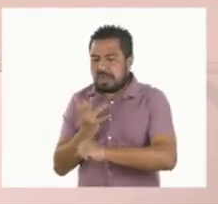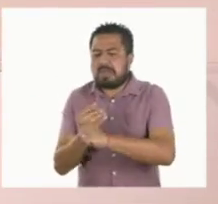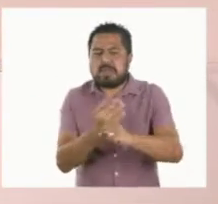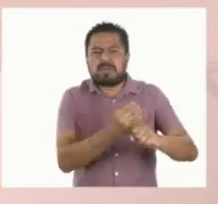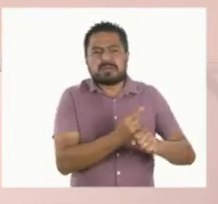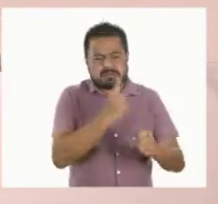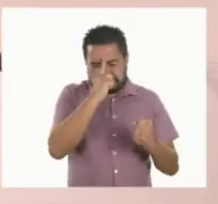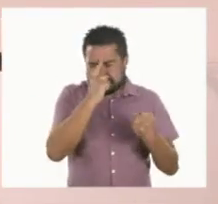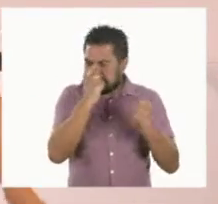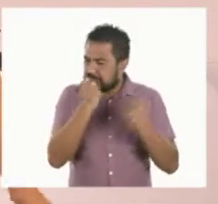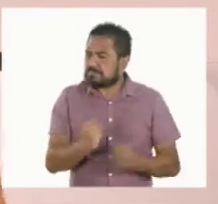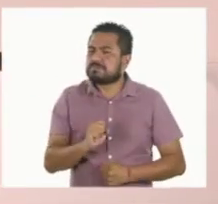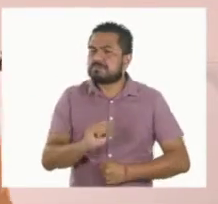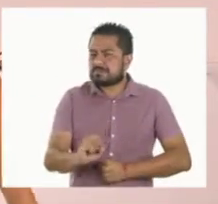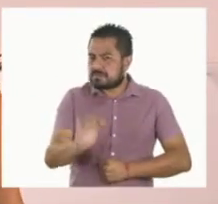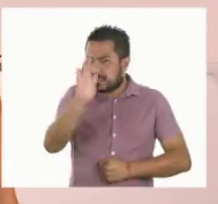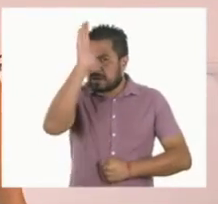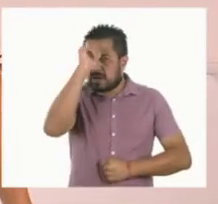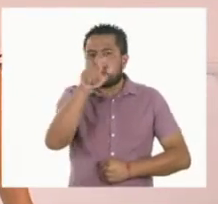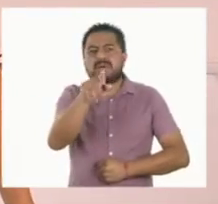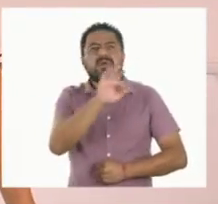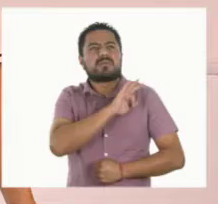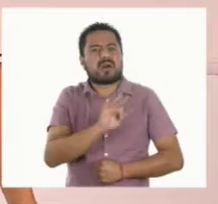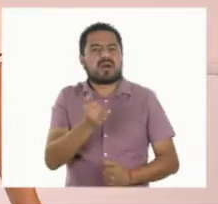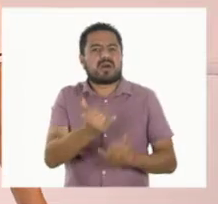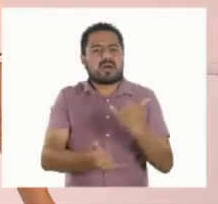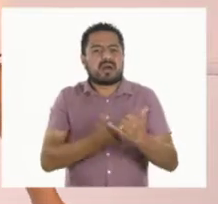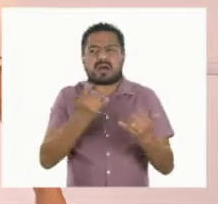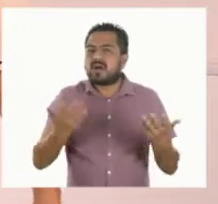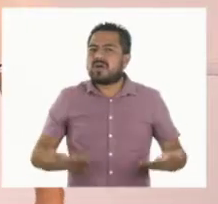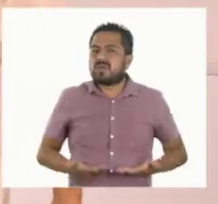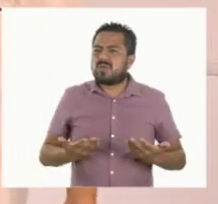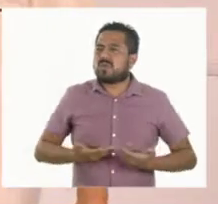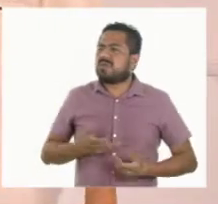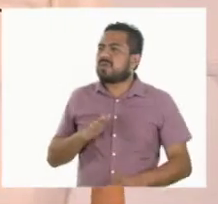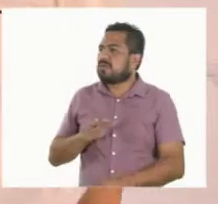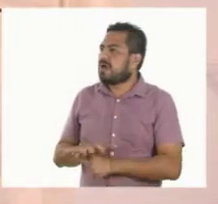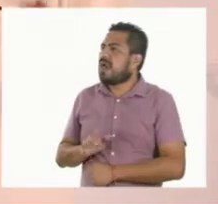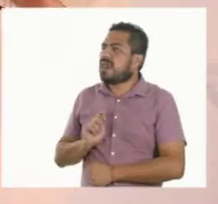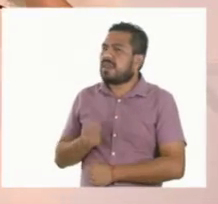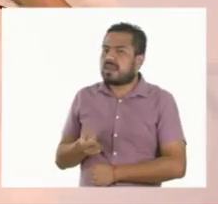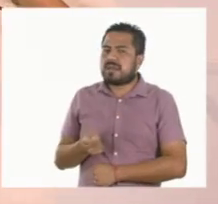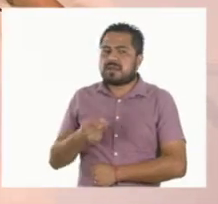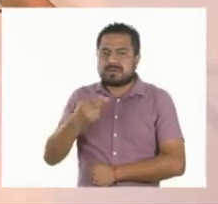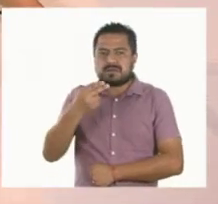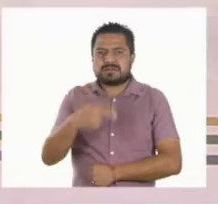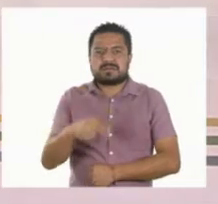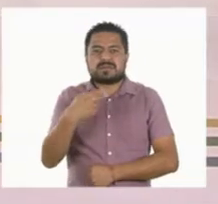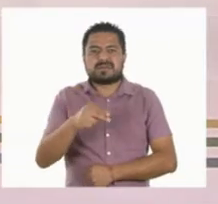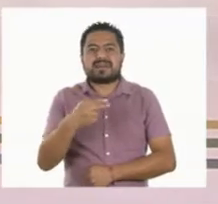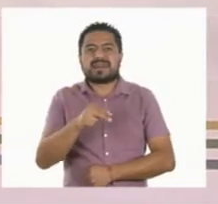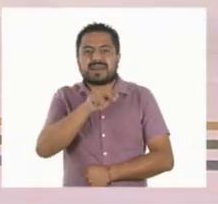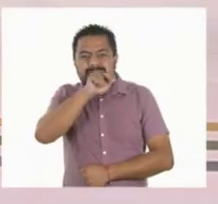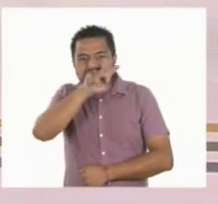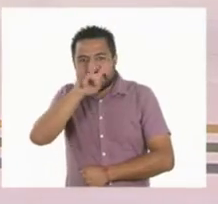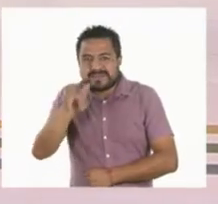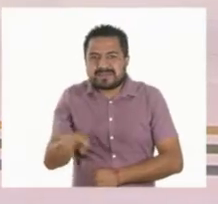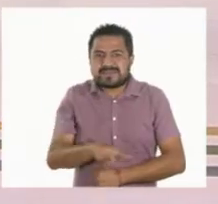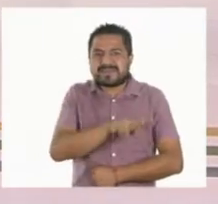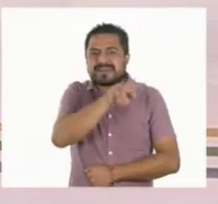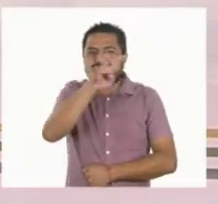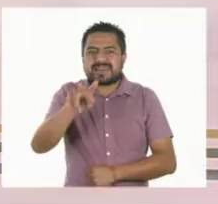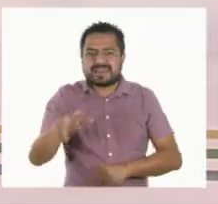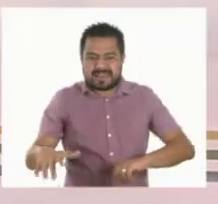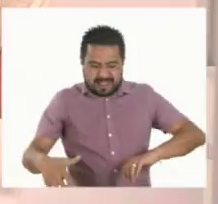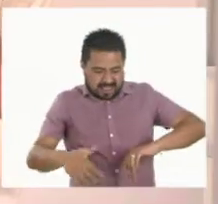Segurito si te acuerdas, porque segurito que la has jugado y la has bailado. ¿Cuál? Se llama A la víbora, víbora de